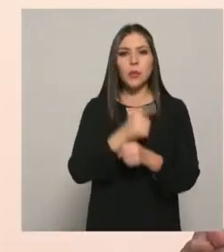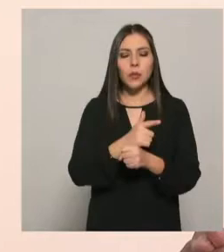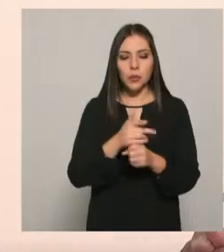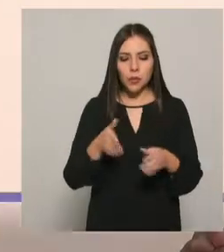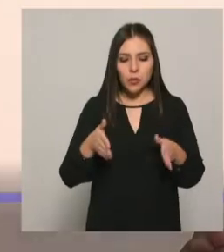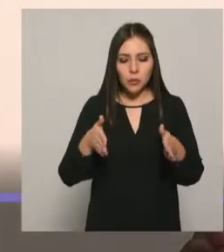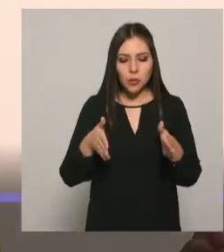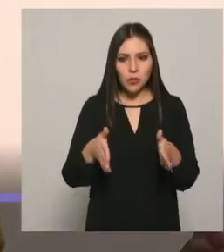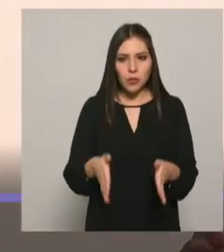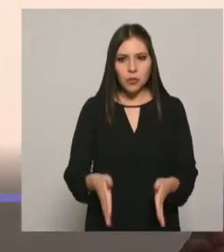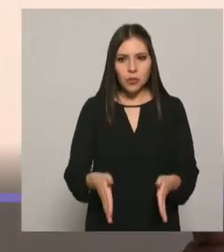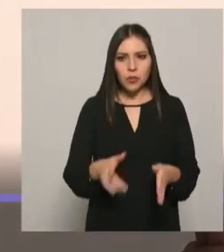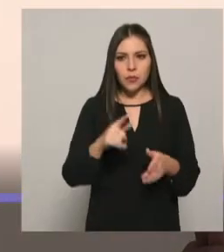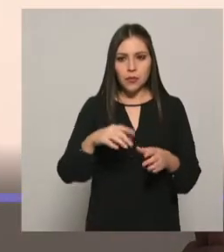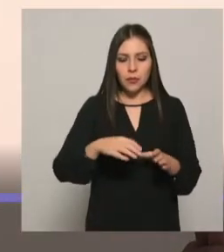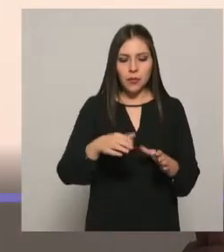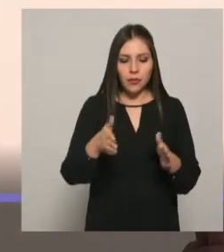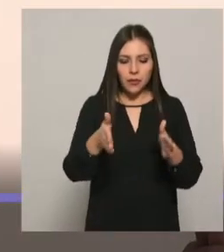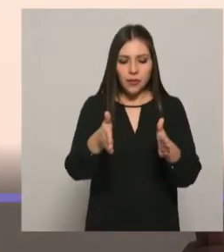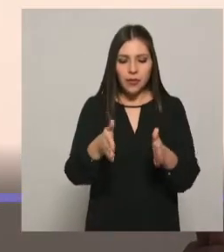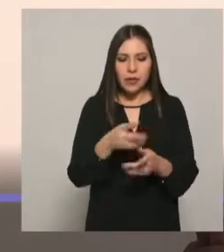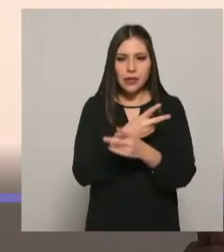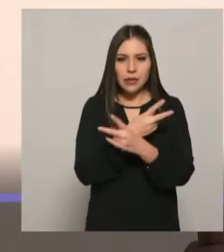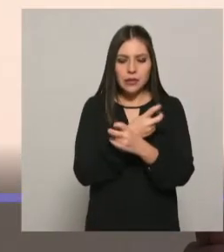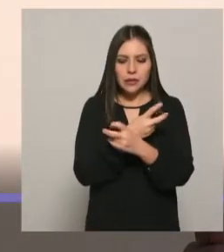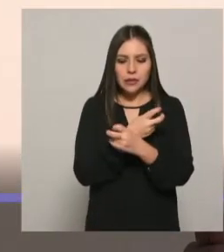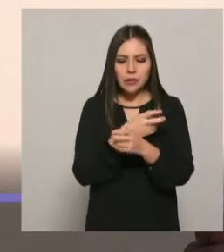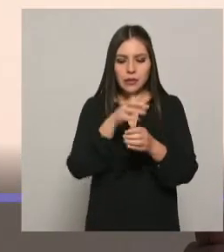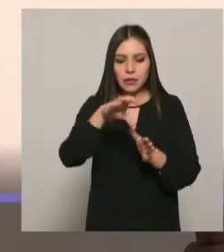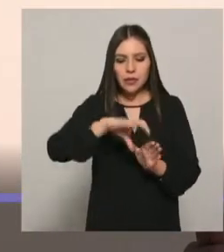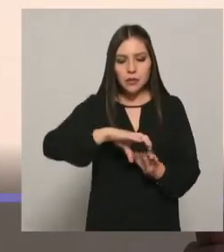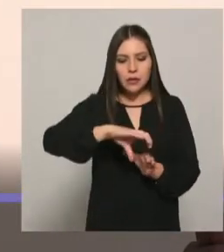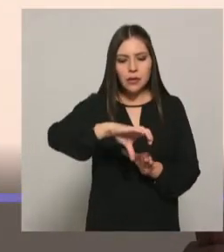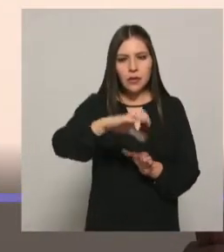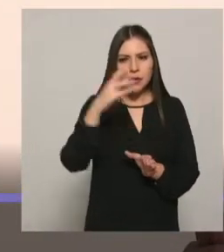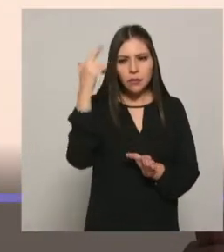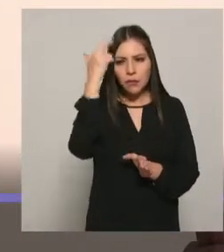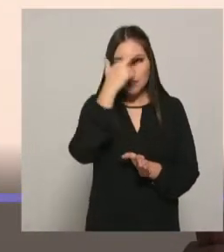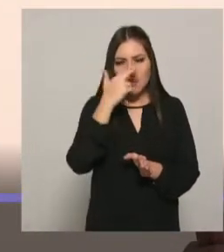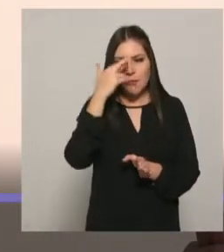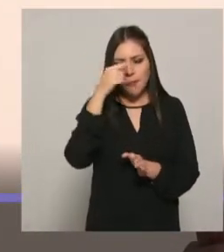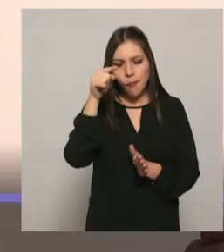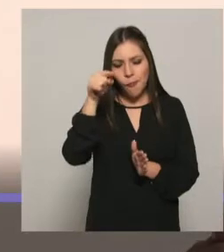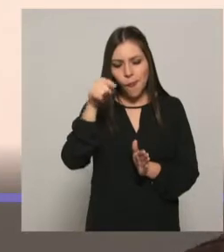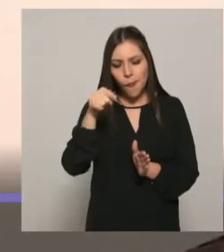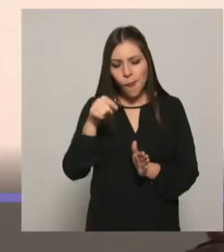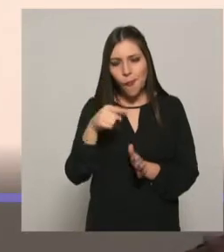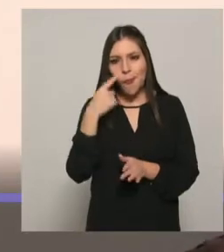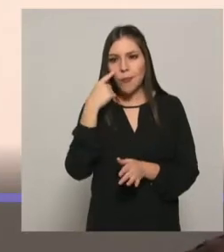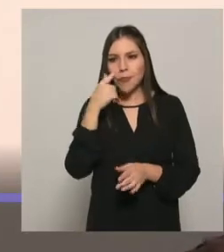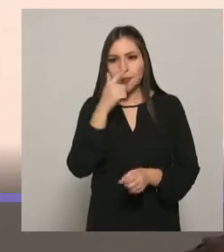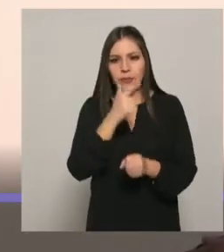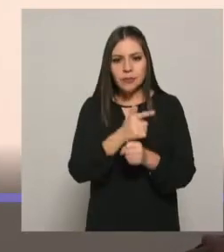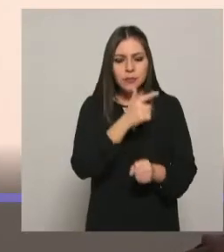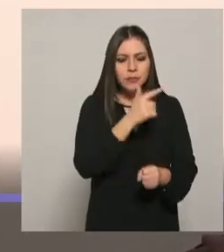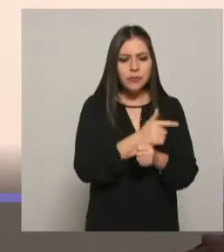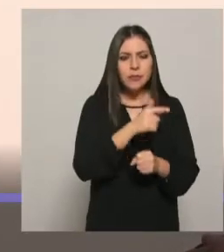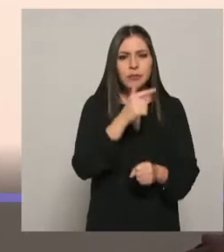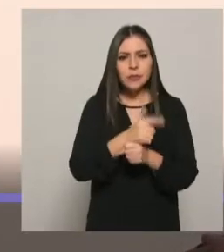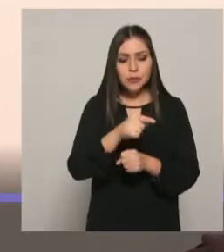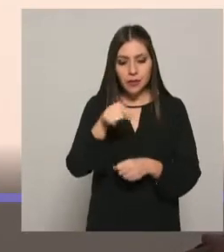un neandertalense. Y encuentran, con mucha sorpresa, que hay granos de